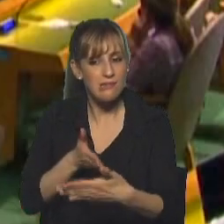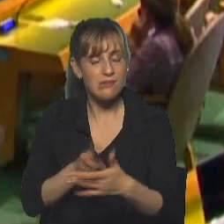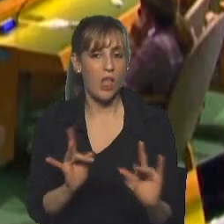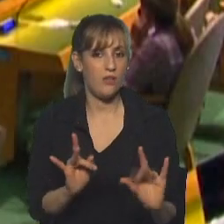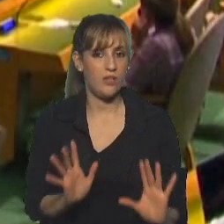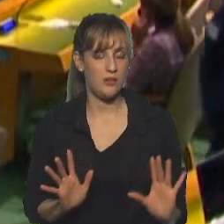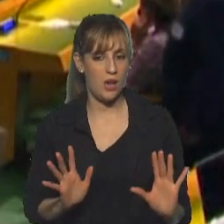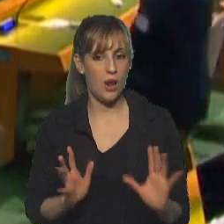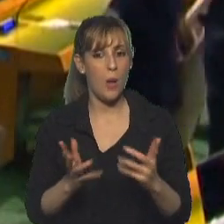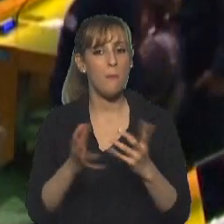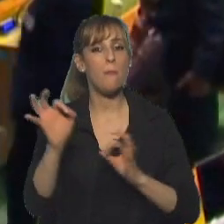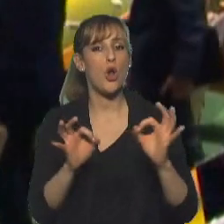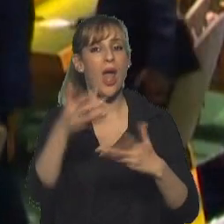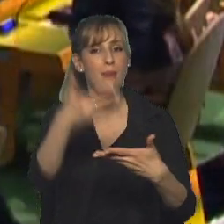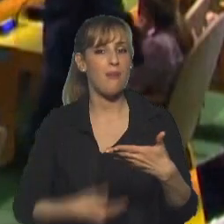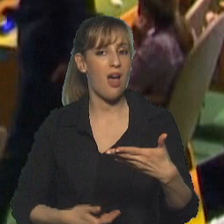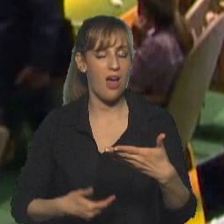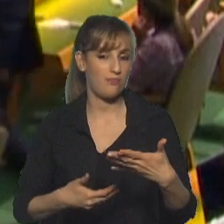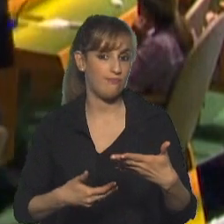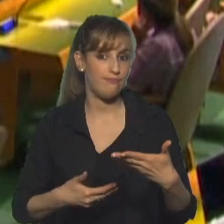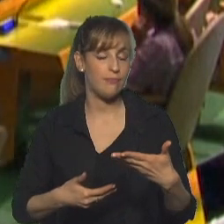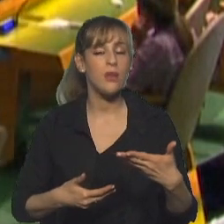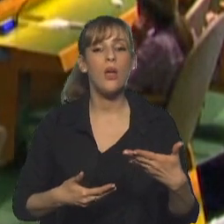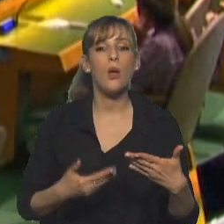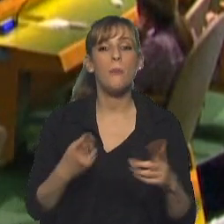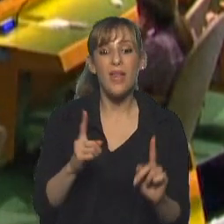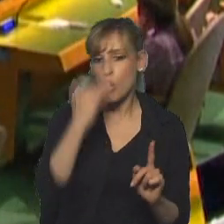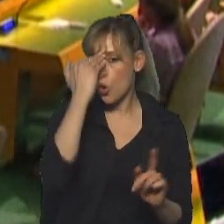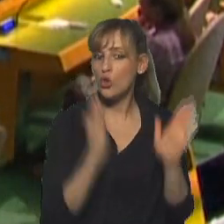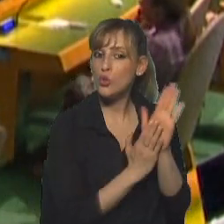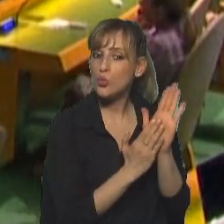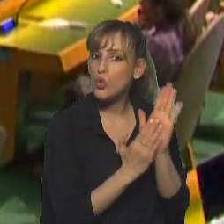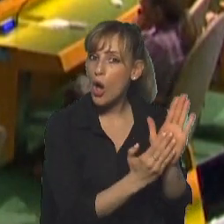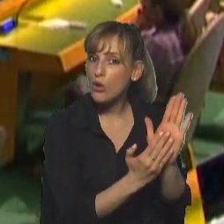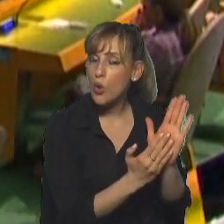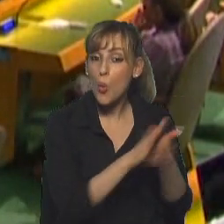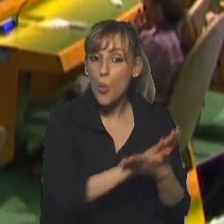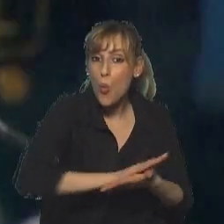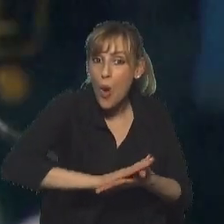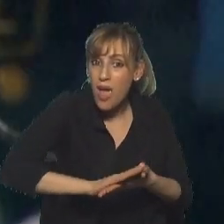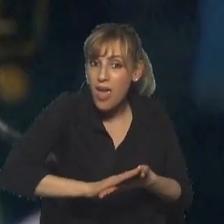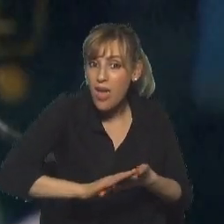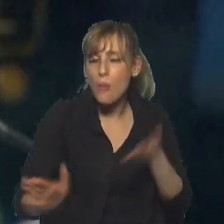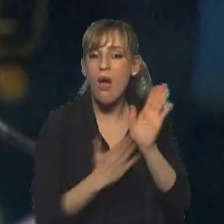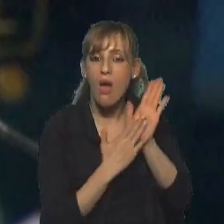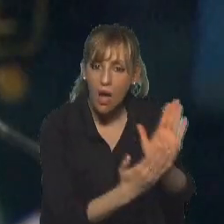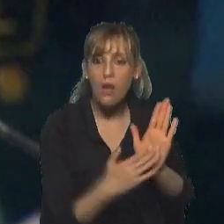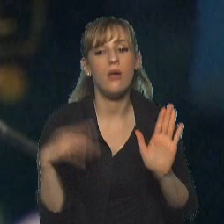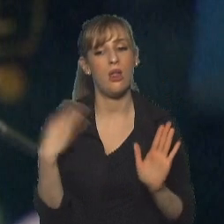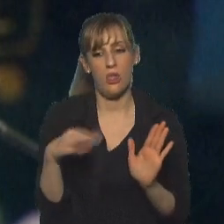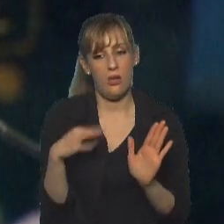aprobaba la nueva Constitución. La diferencia era que la nueva Constitución obligaba al sistema político a aprobar determinadas